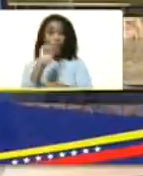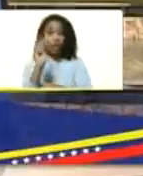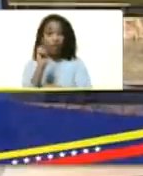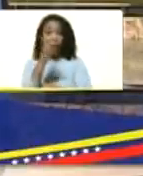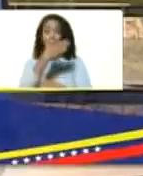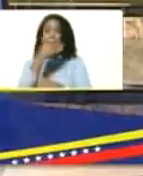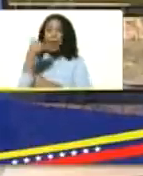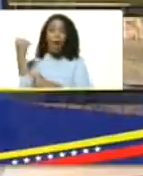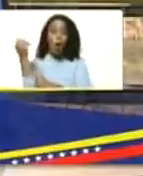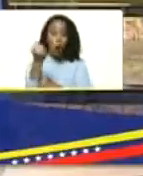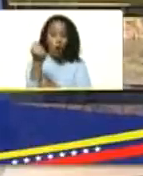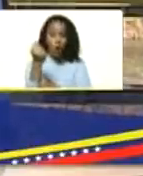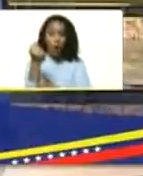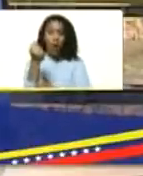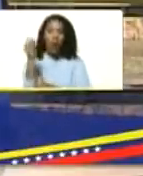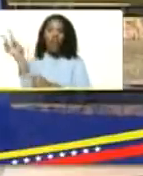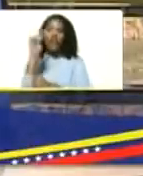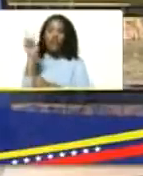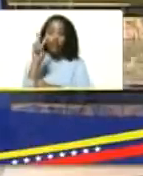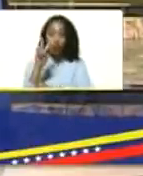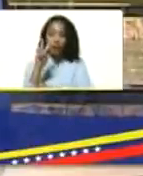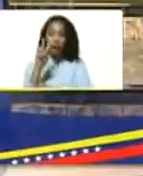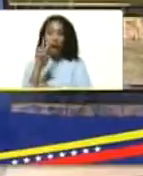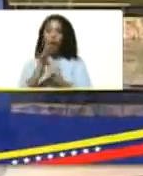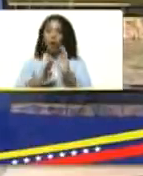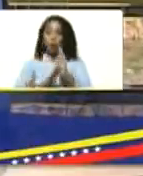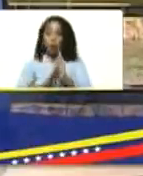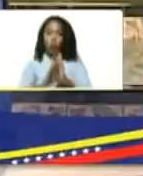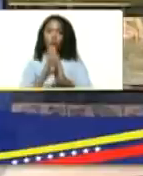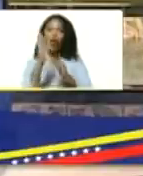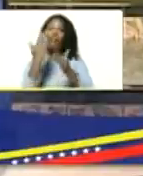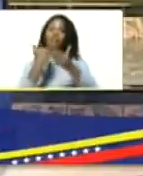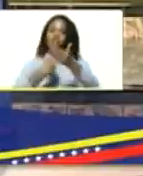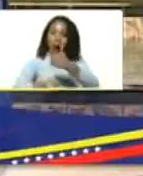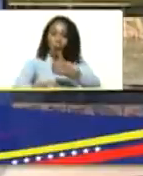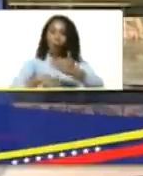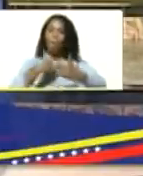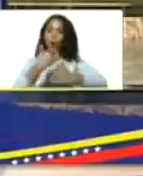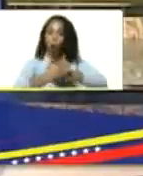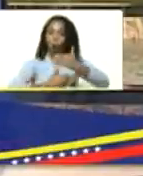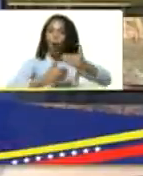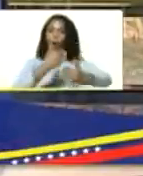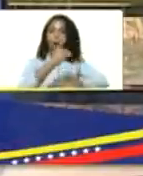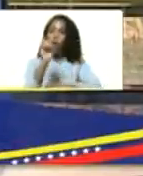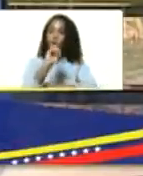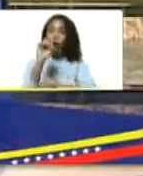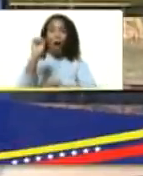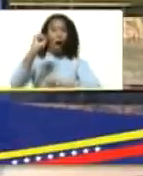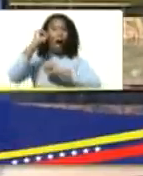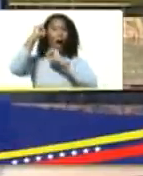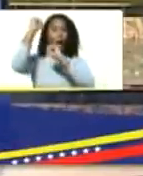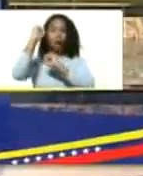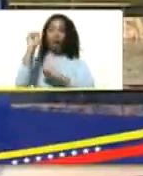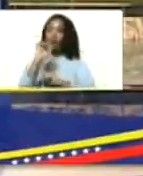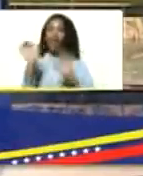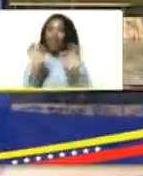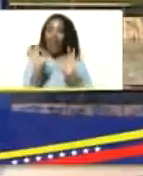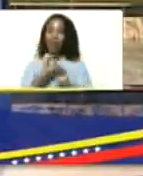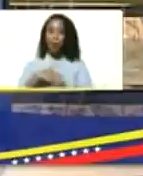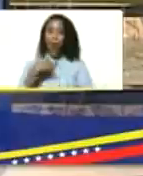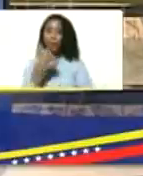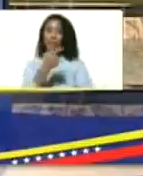mejorando venezuela se está recuperando vamos paso a paso nos cantamos victoria nadie puede cantar